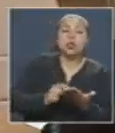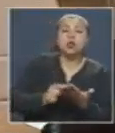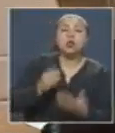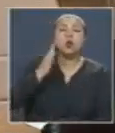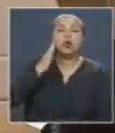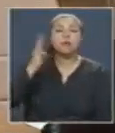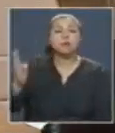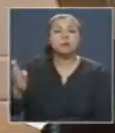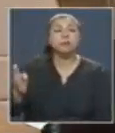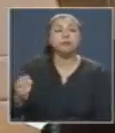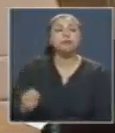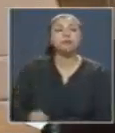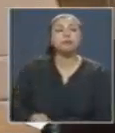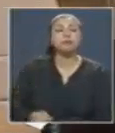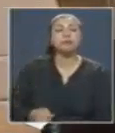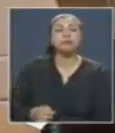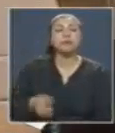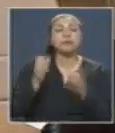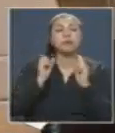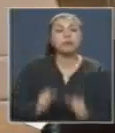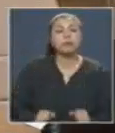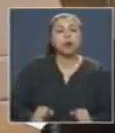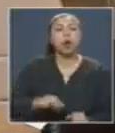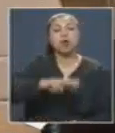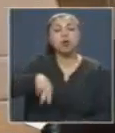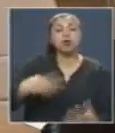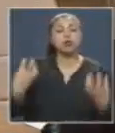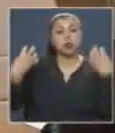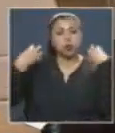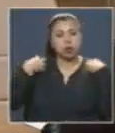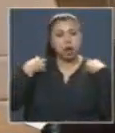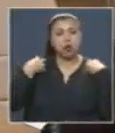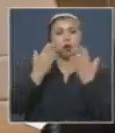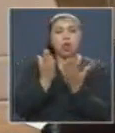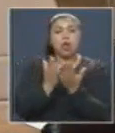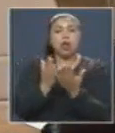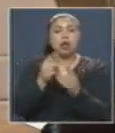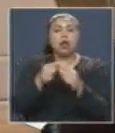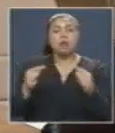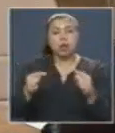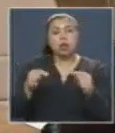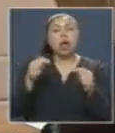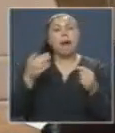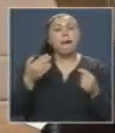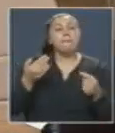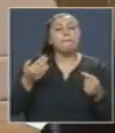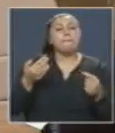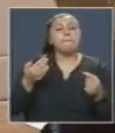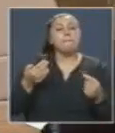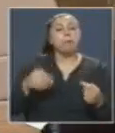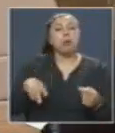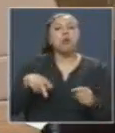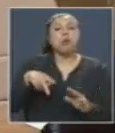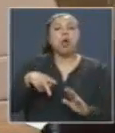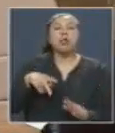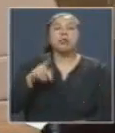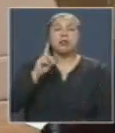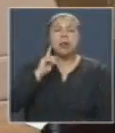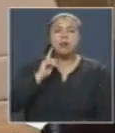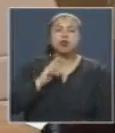solidaridad intergeneracional, que nos podamos hacer cargo de la clase media sobre la cual tenemos una enorme